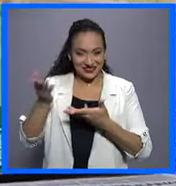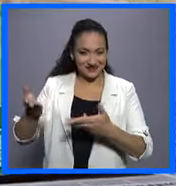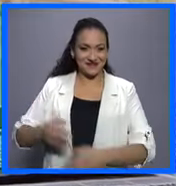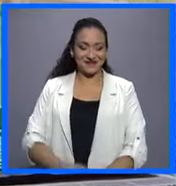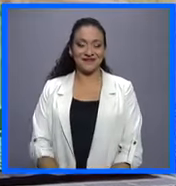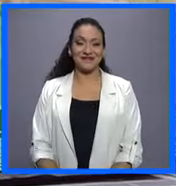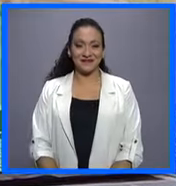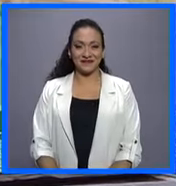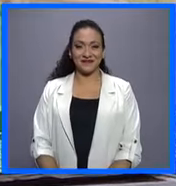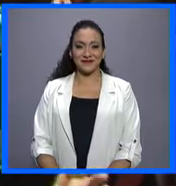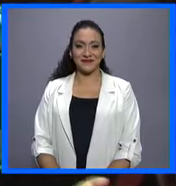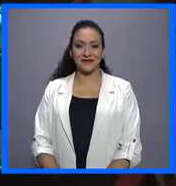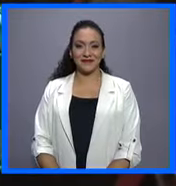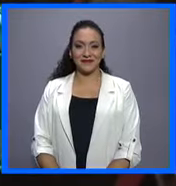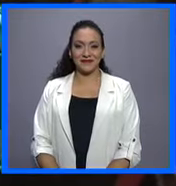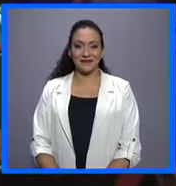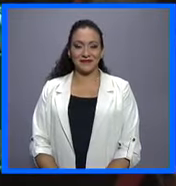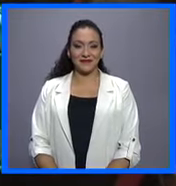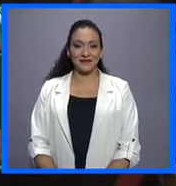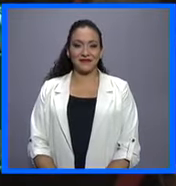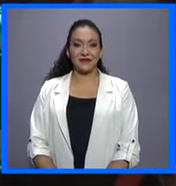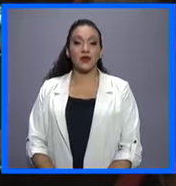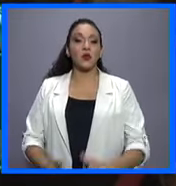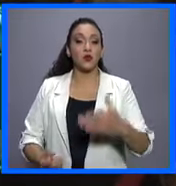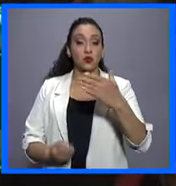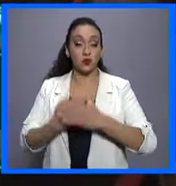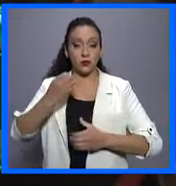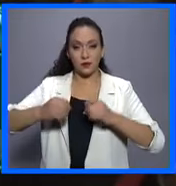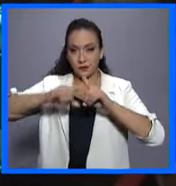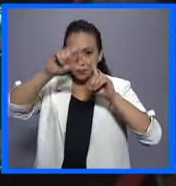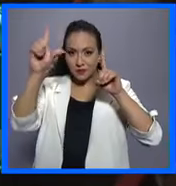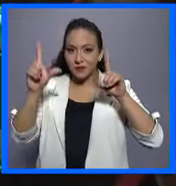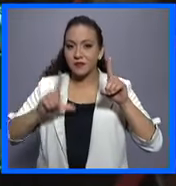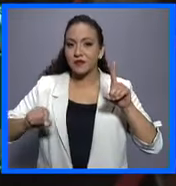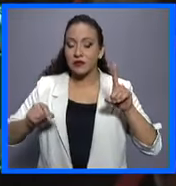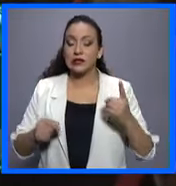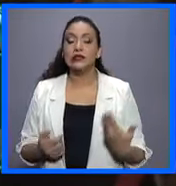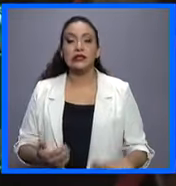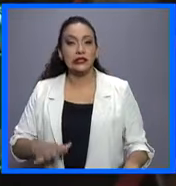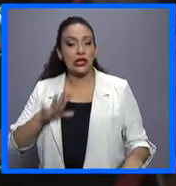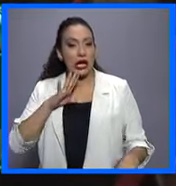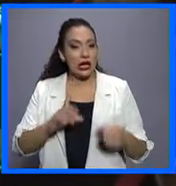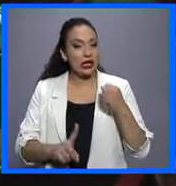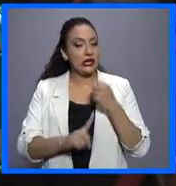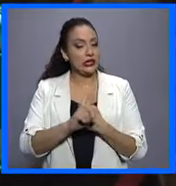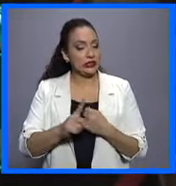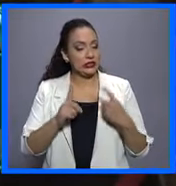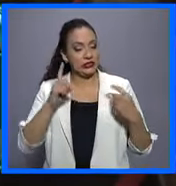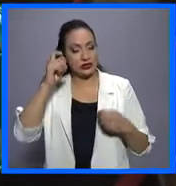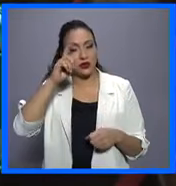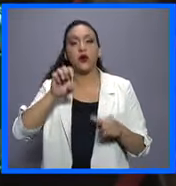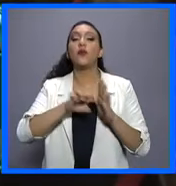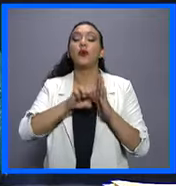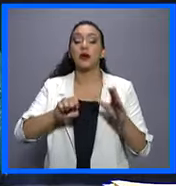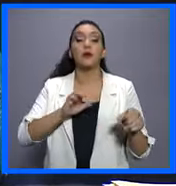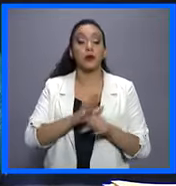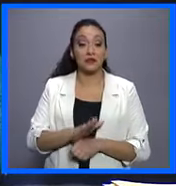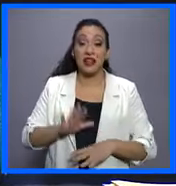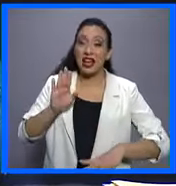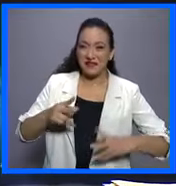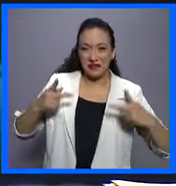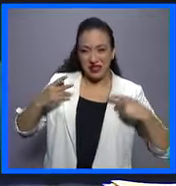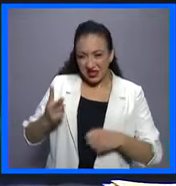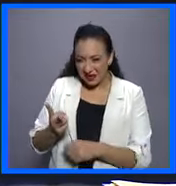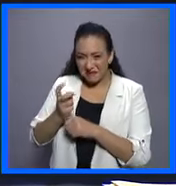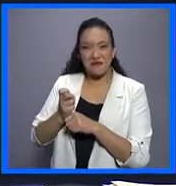los detalles. La nueva Suprema Corte aún enfrenta retos importantes como la eliminación del nepotismo y la